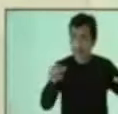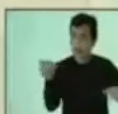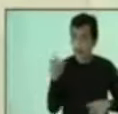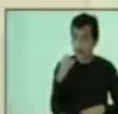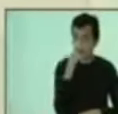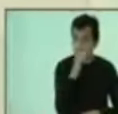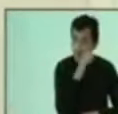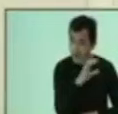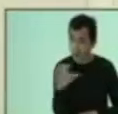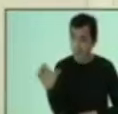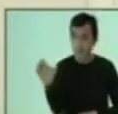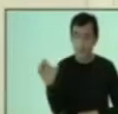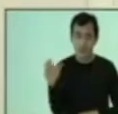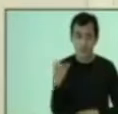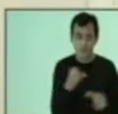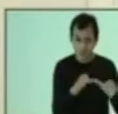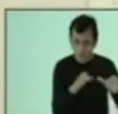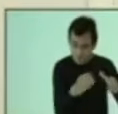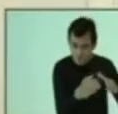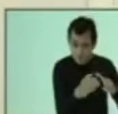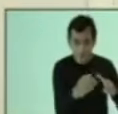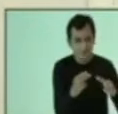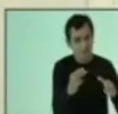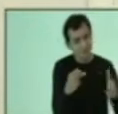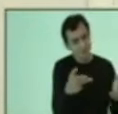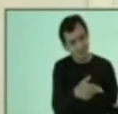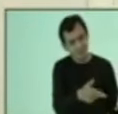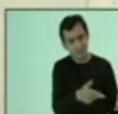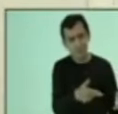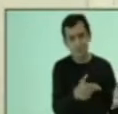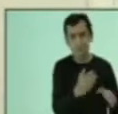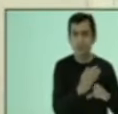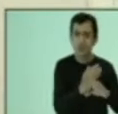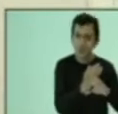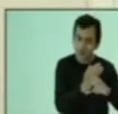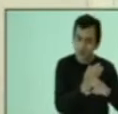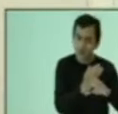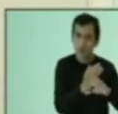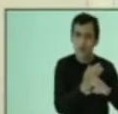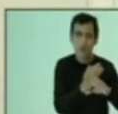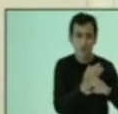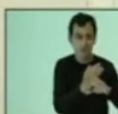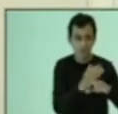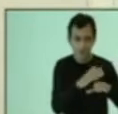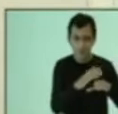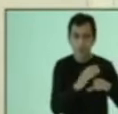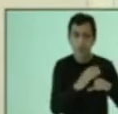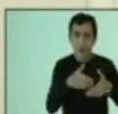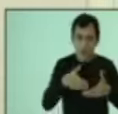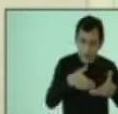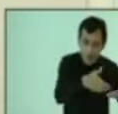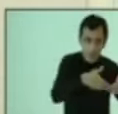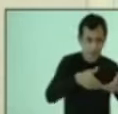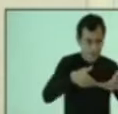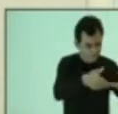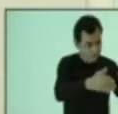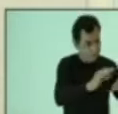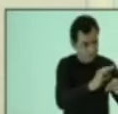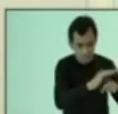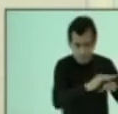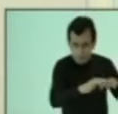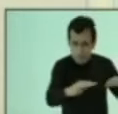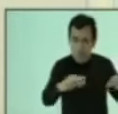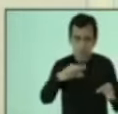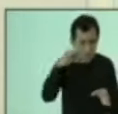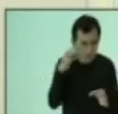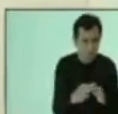nuestras comunidades merecen tener unas vías de comunicación adecuadas. Carecemos de esas vías de comunicación y